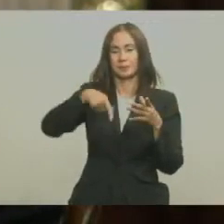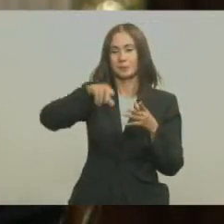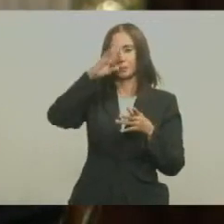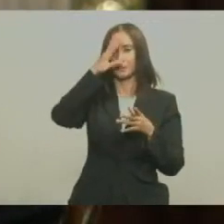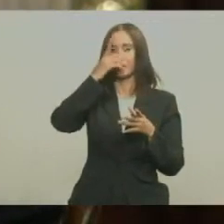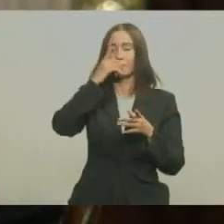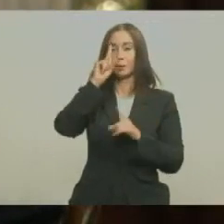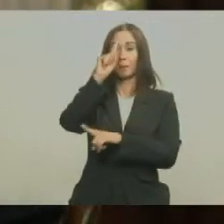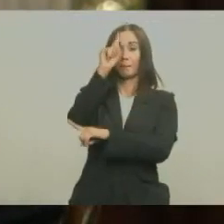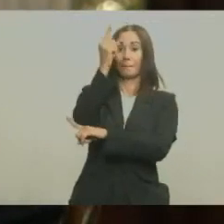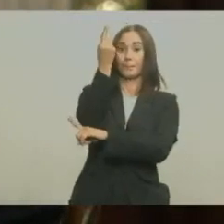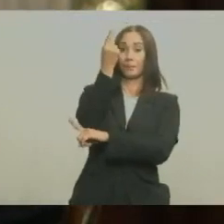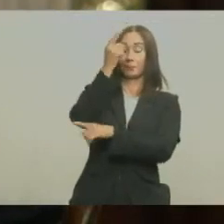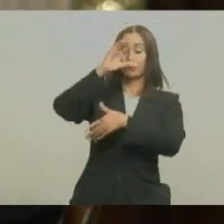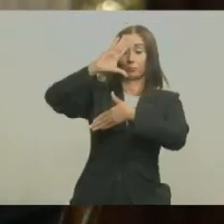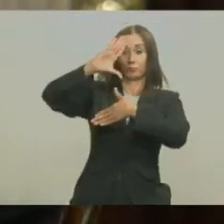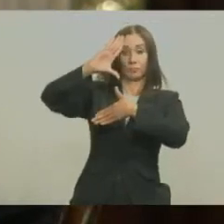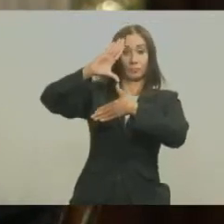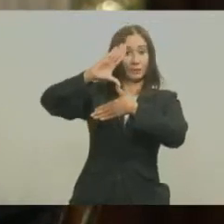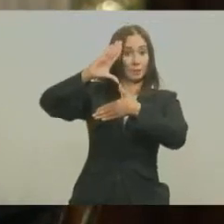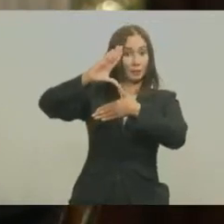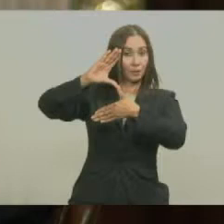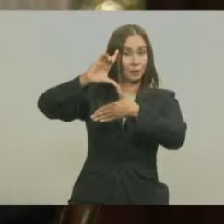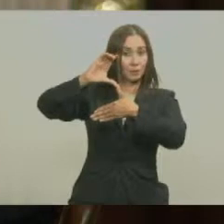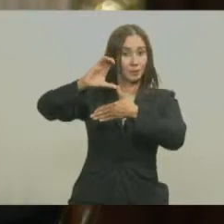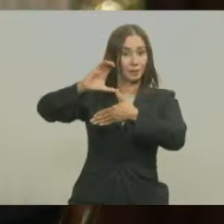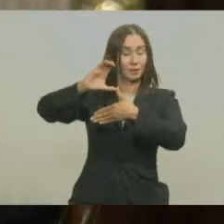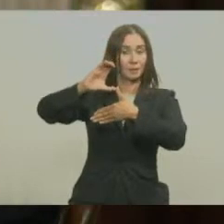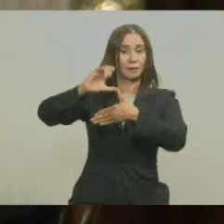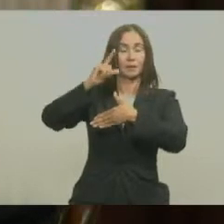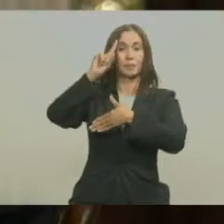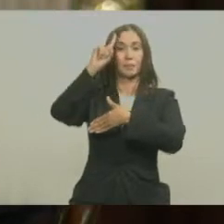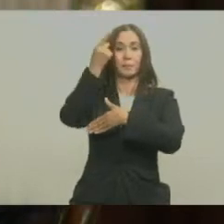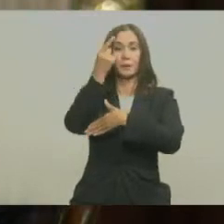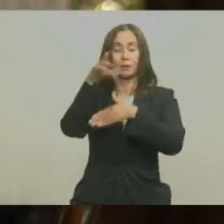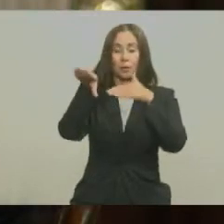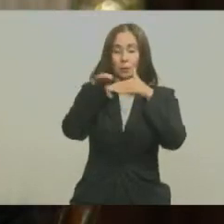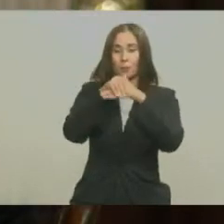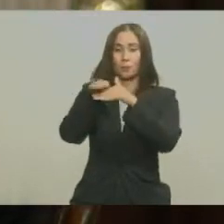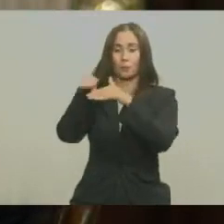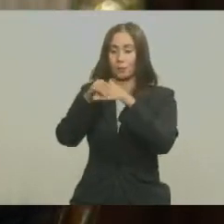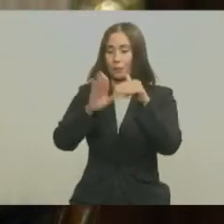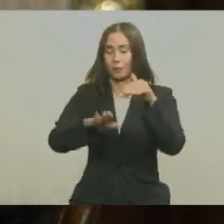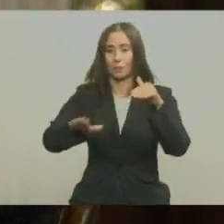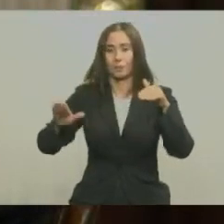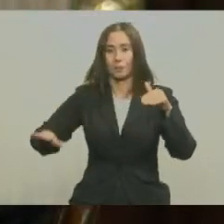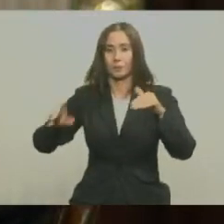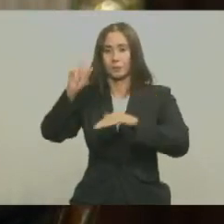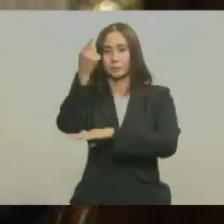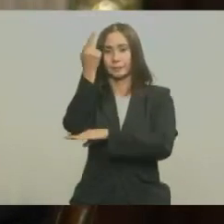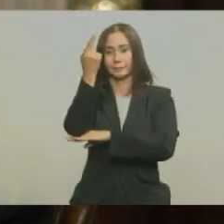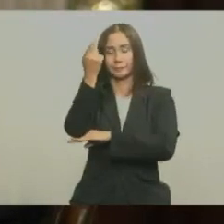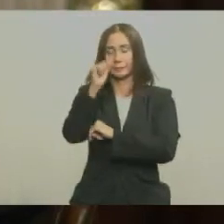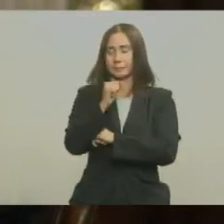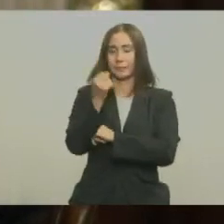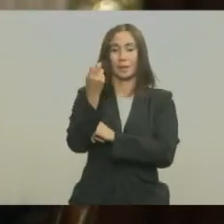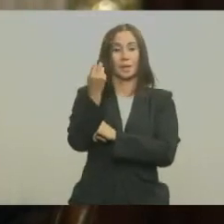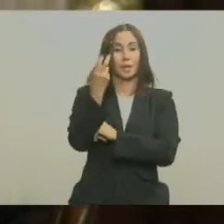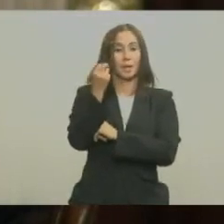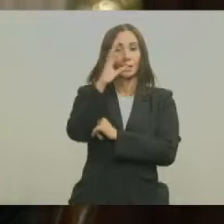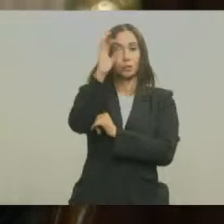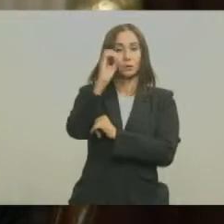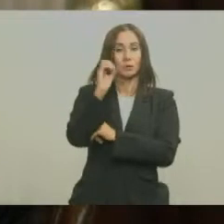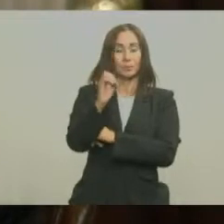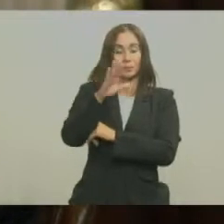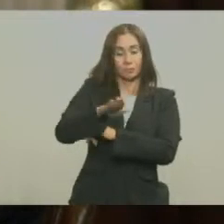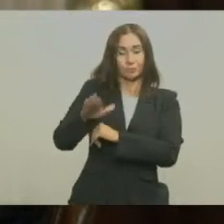ocupe el primer lugar en Latinoamérica y el Caribe de matrimonios infantiles y uniones tempranas. El 12% de los menores